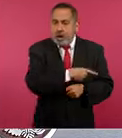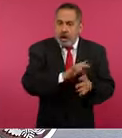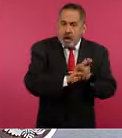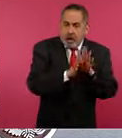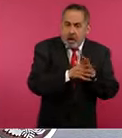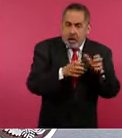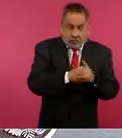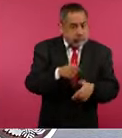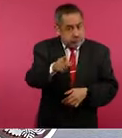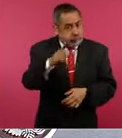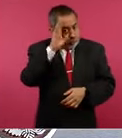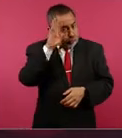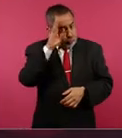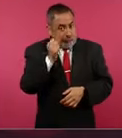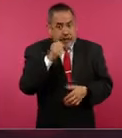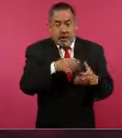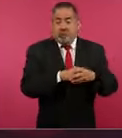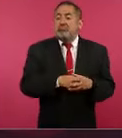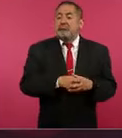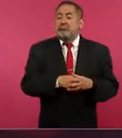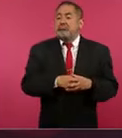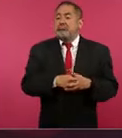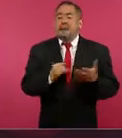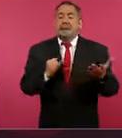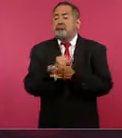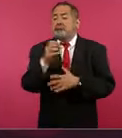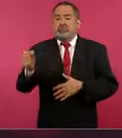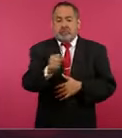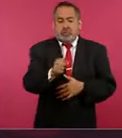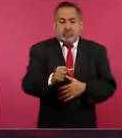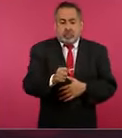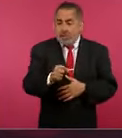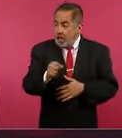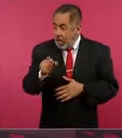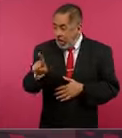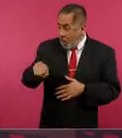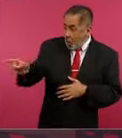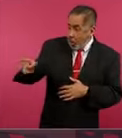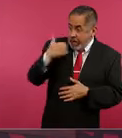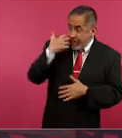A ese extremo. Y el que se inscribe ya sabe.